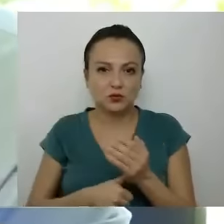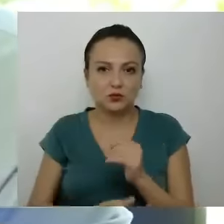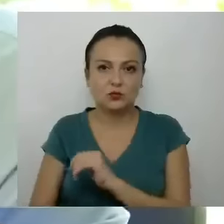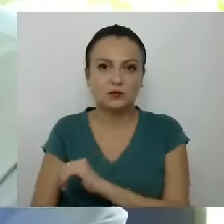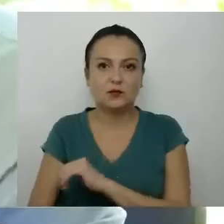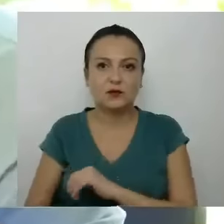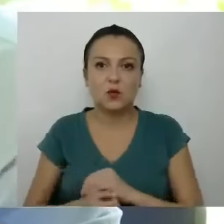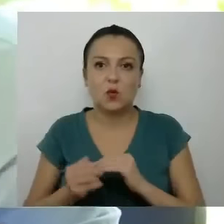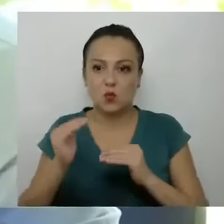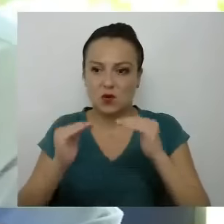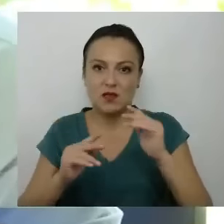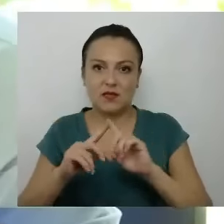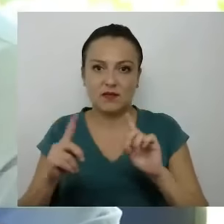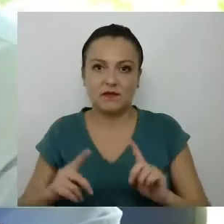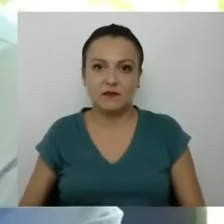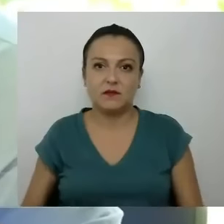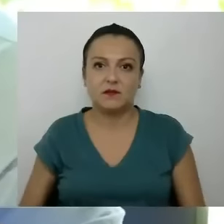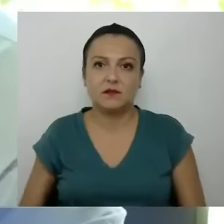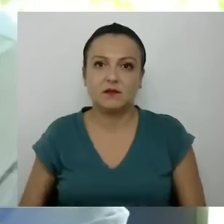una diferencia